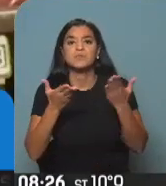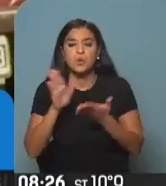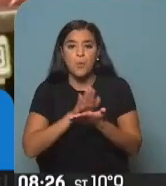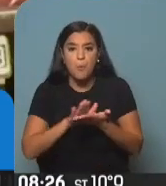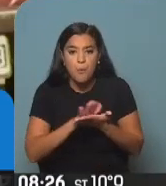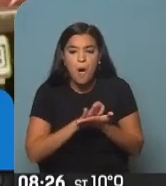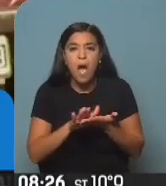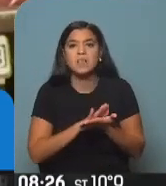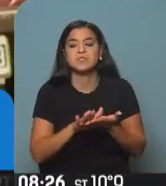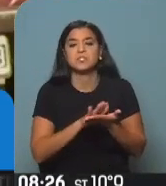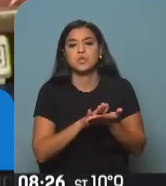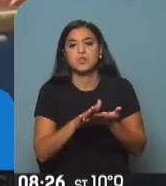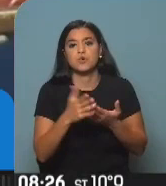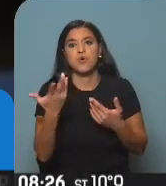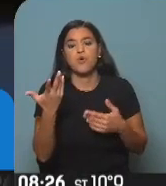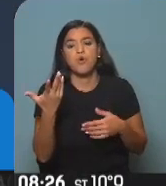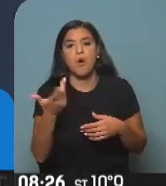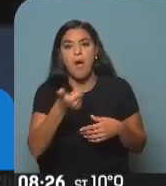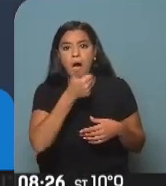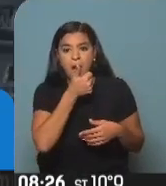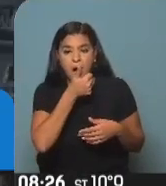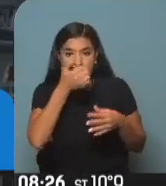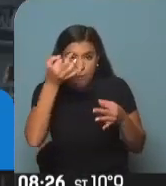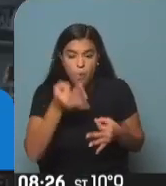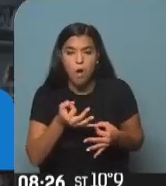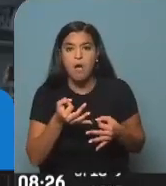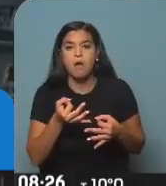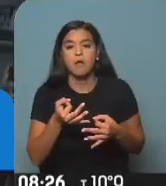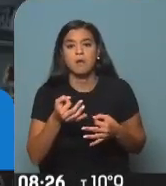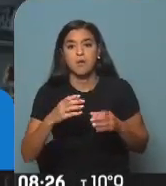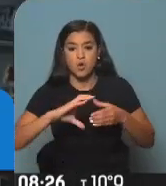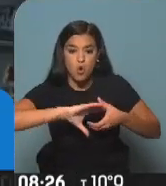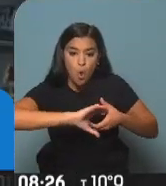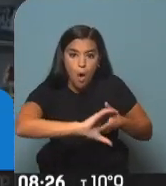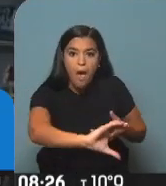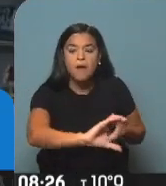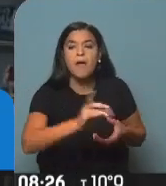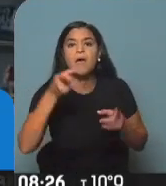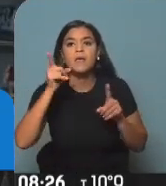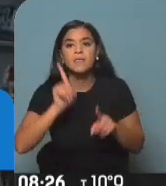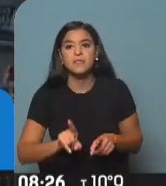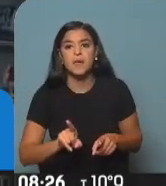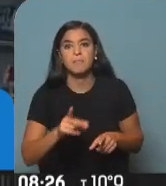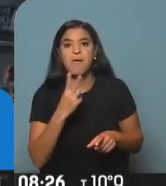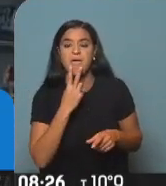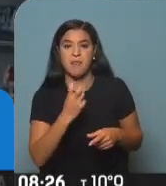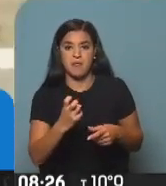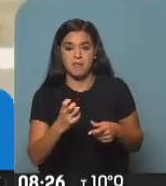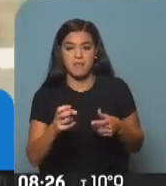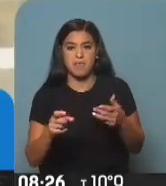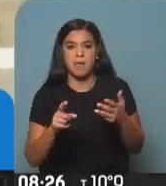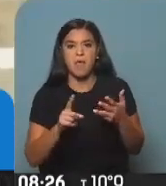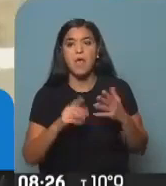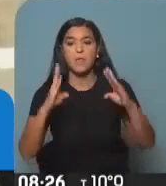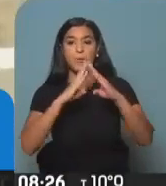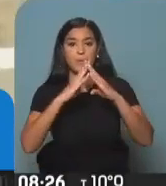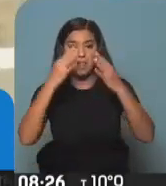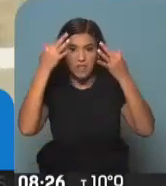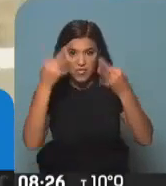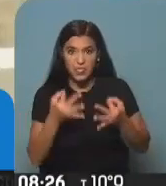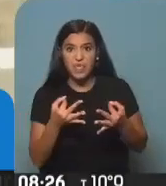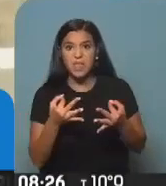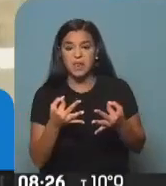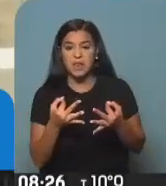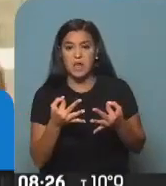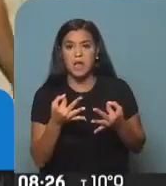los indicadores de conexión de red de agua corriente, red cloacal y también acceso a la red de energía. La vivienda digna, que